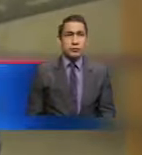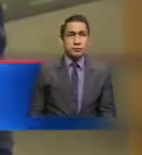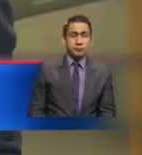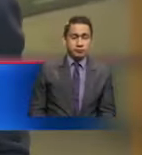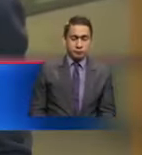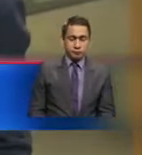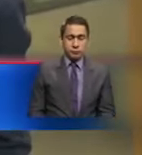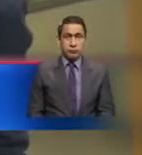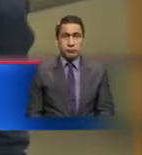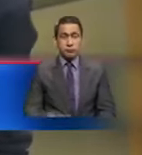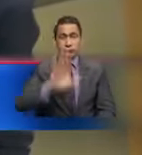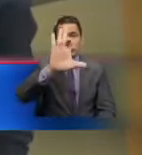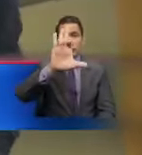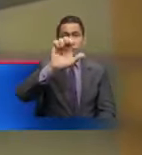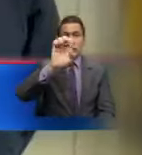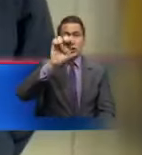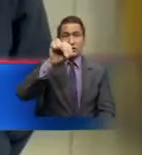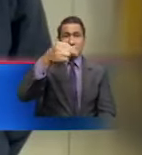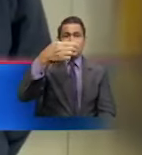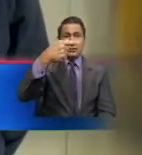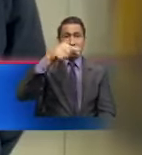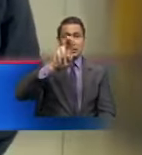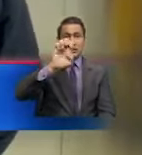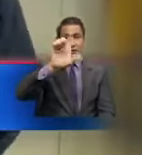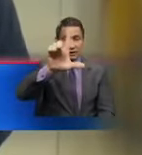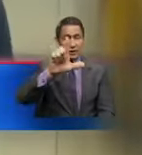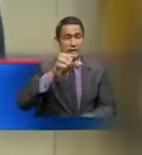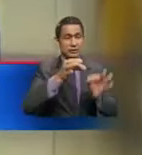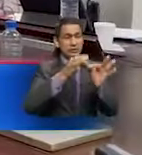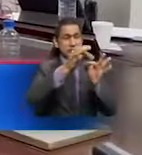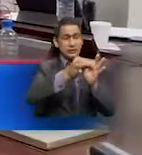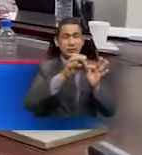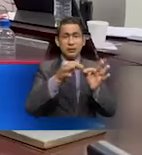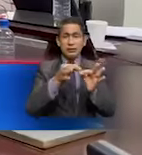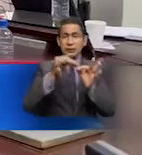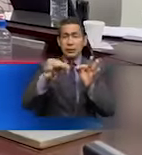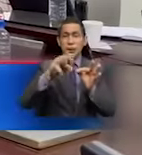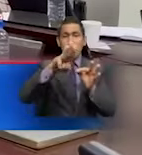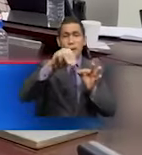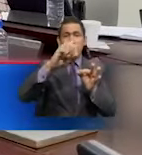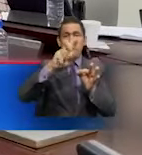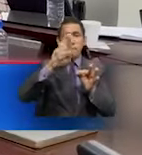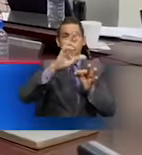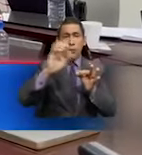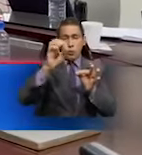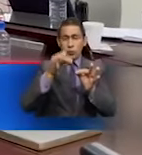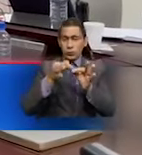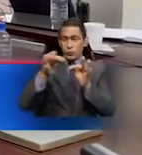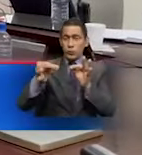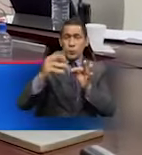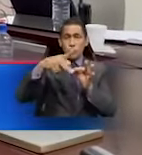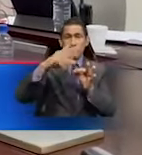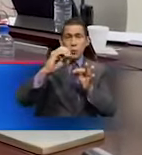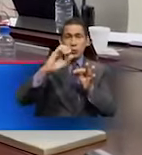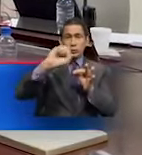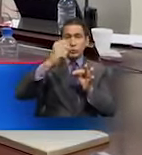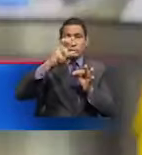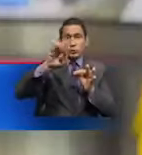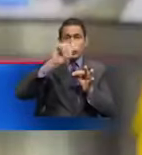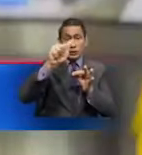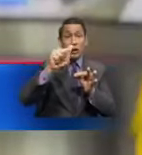Zonas como Tenguel, El Morro y Pozorja han sido afectadas por las lluvias. Las autoridades ejecutaron un plan de